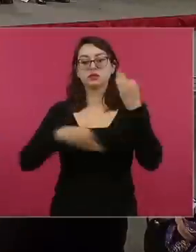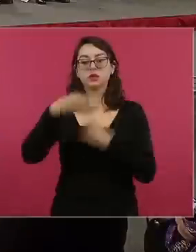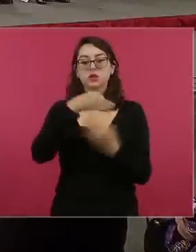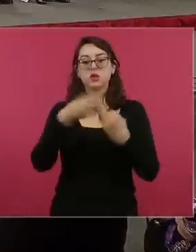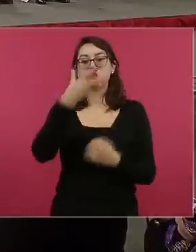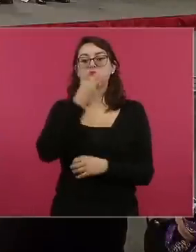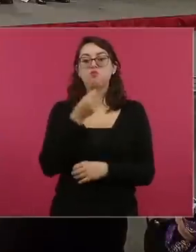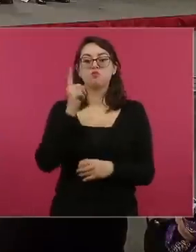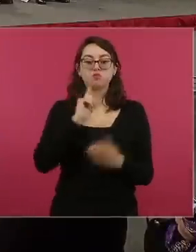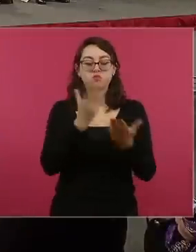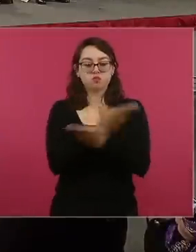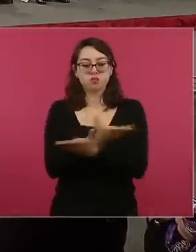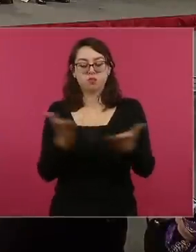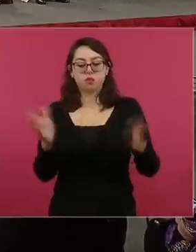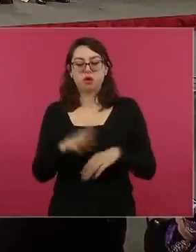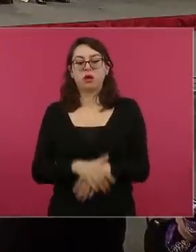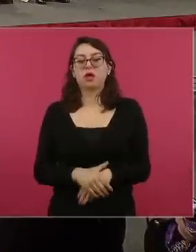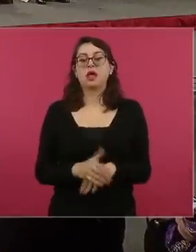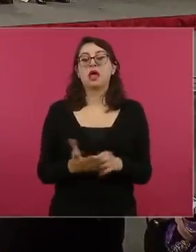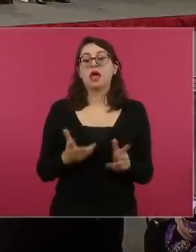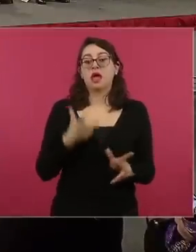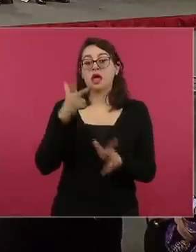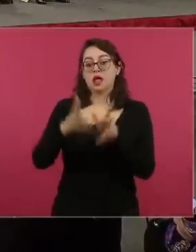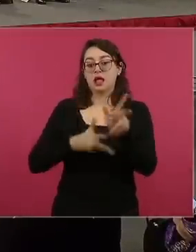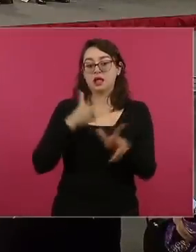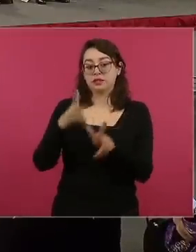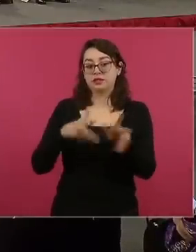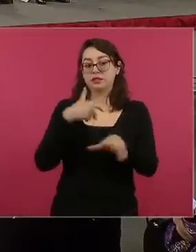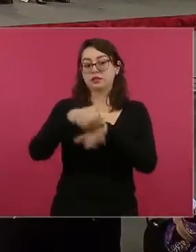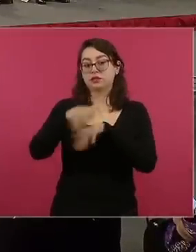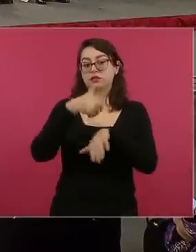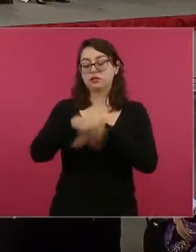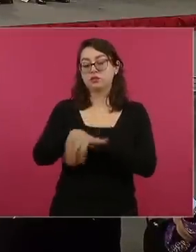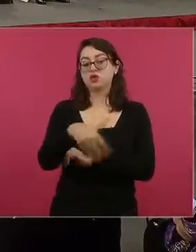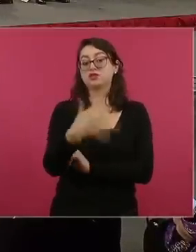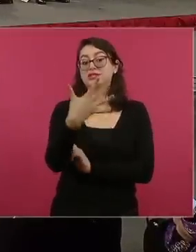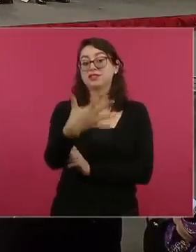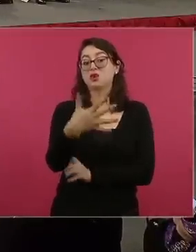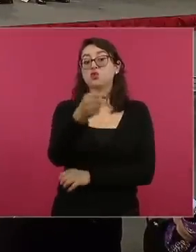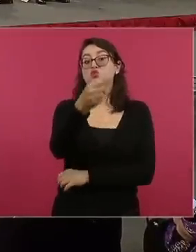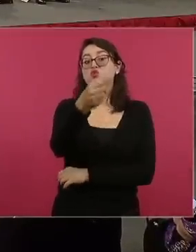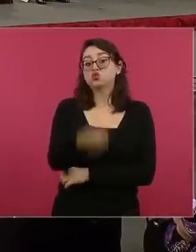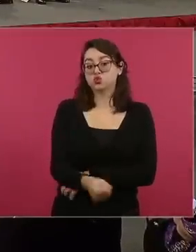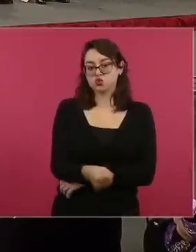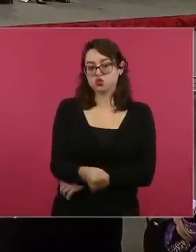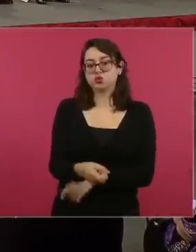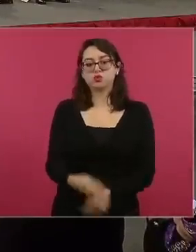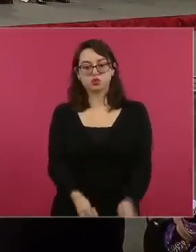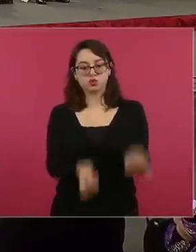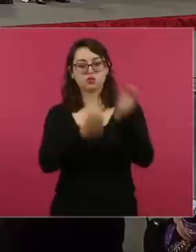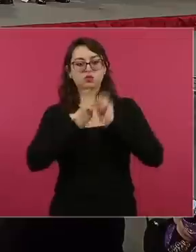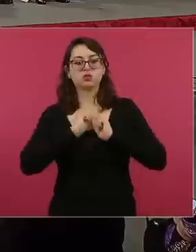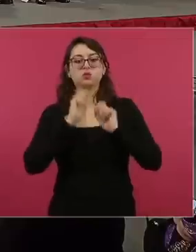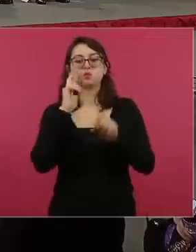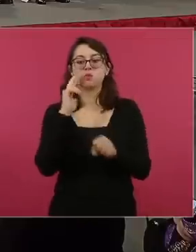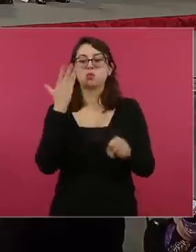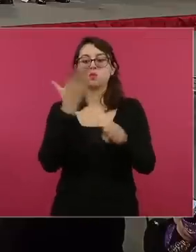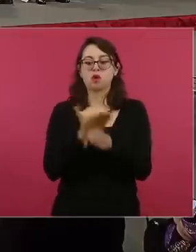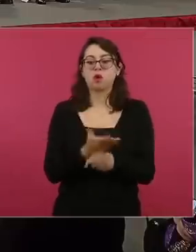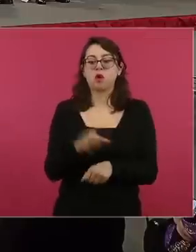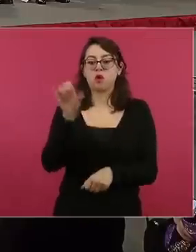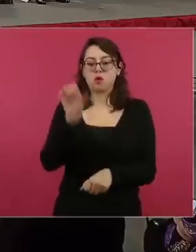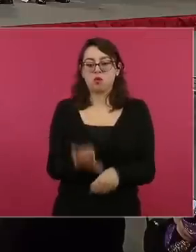Seguimos con el reporte del Tramo 5 Sur a nuestro cargo. Hoy vamos a presentar una parte